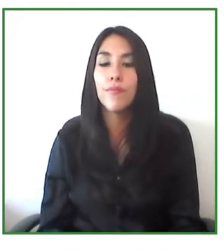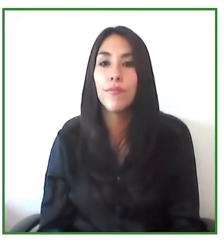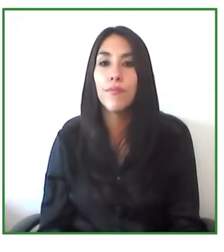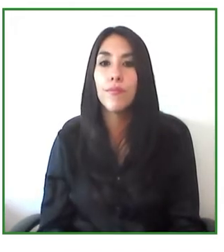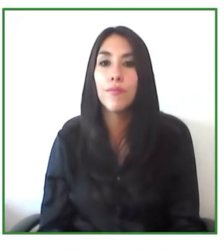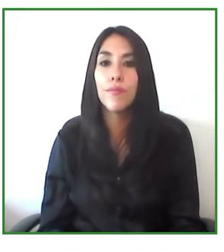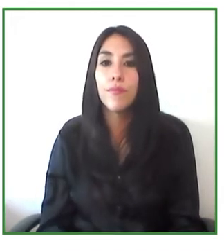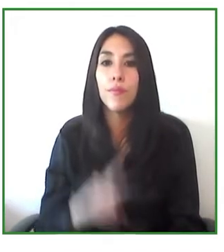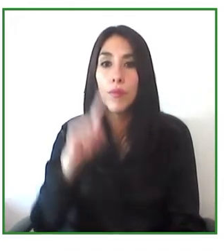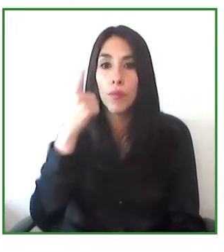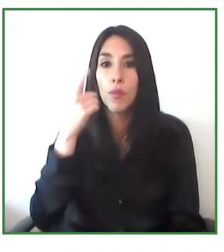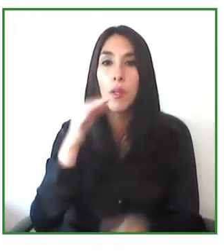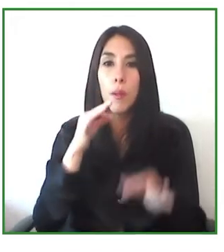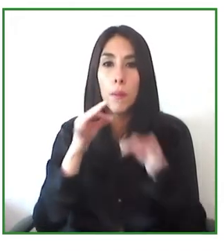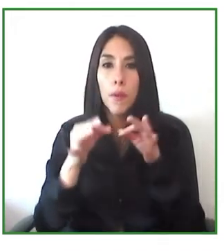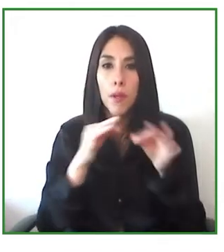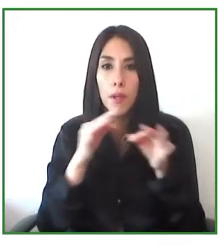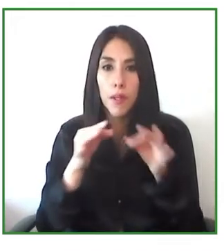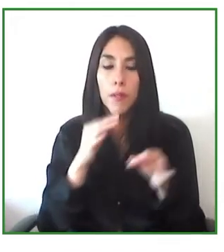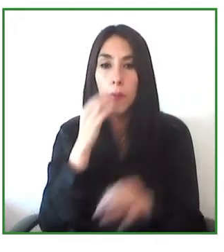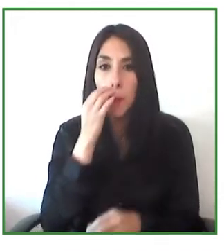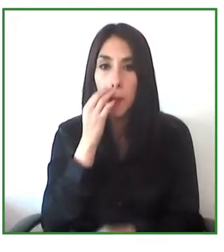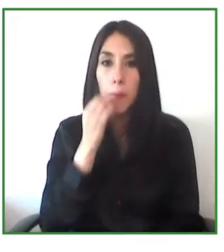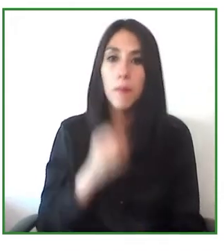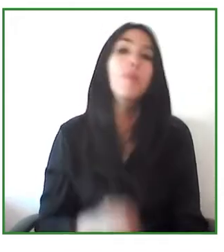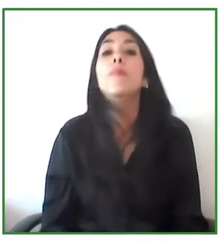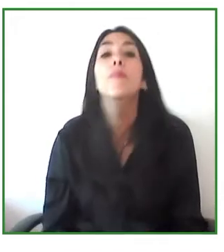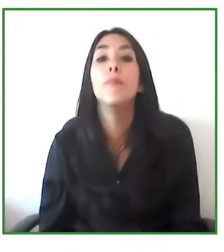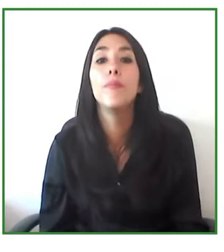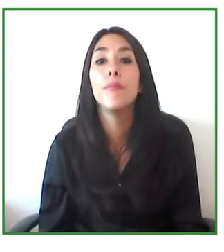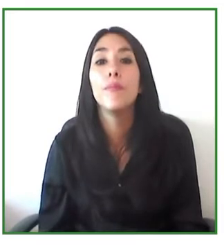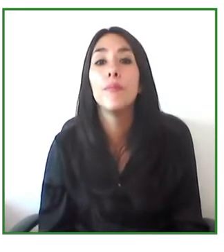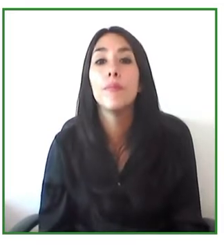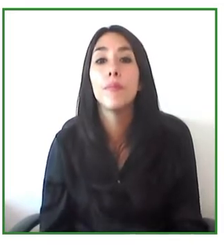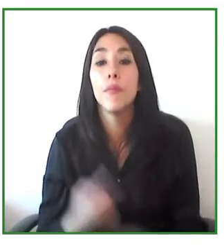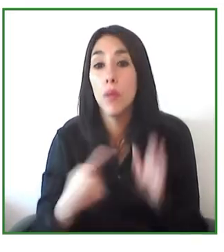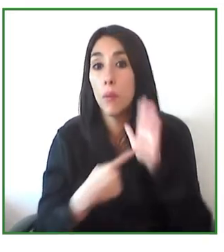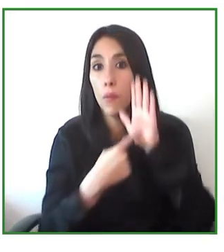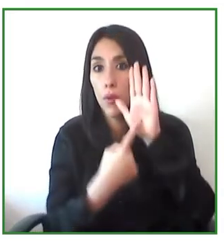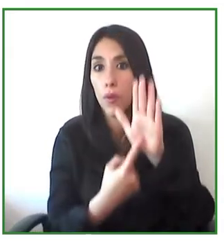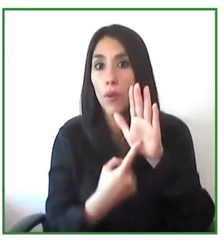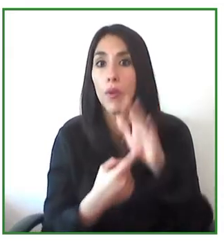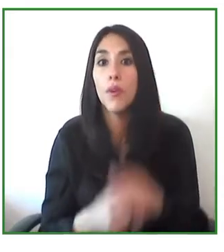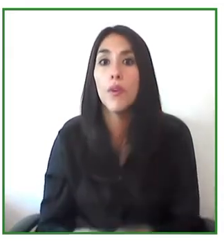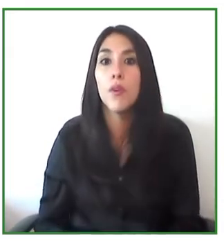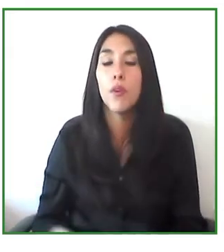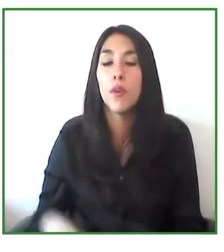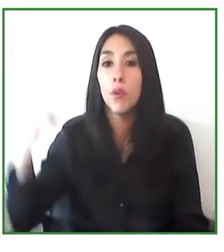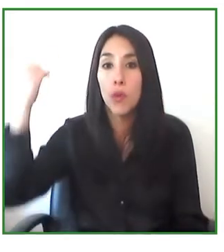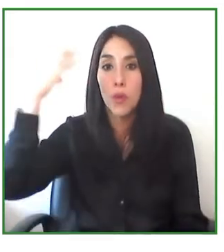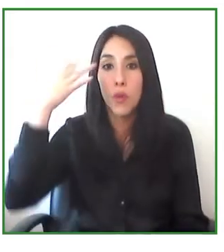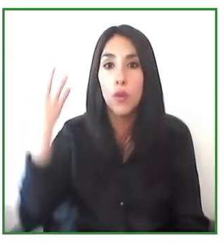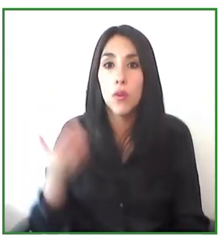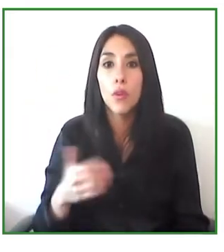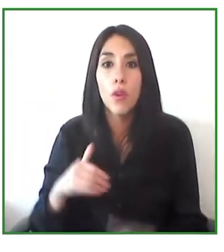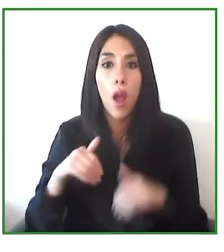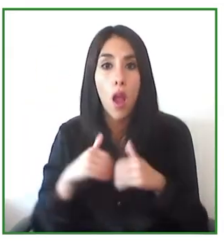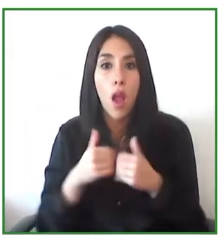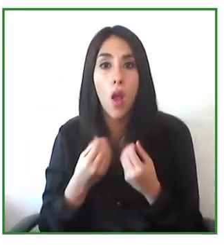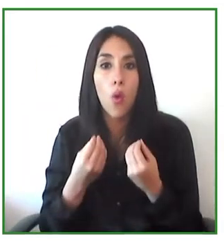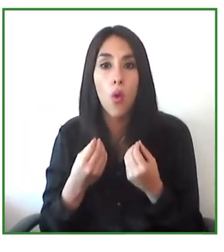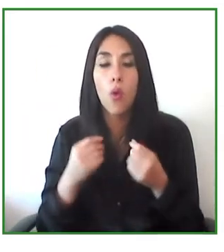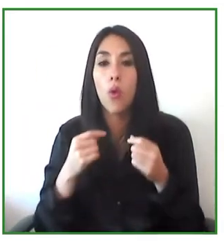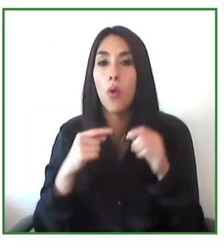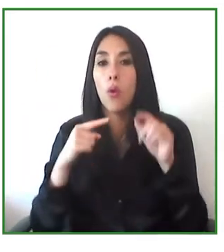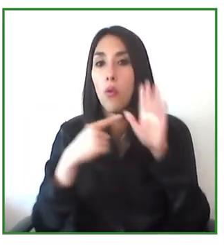de la Fundación Luz, que nos cuente un poco cómo se va midiendo el impacto, qué tipo de indicadores